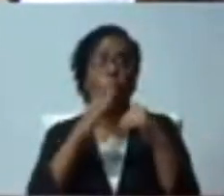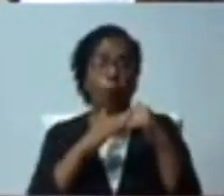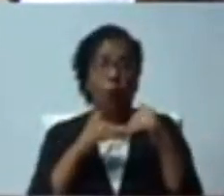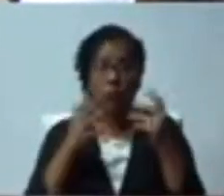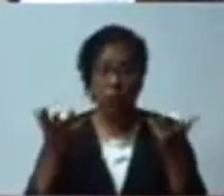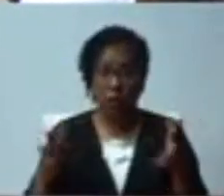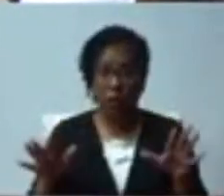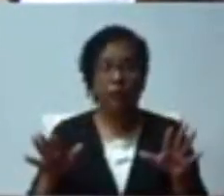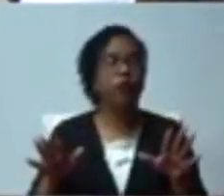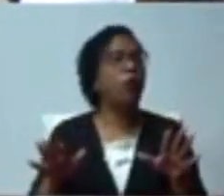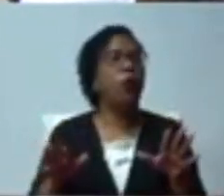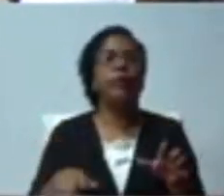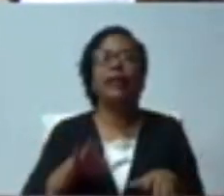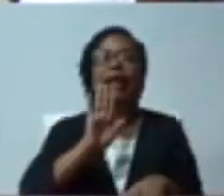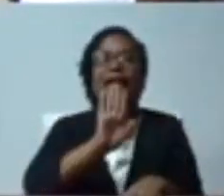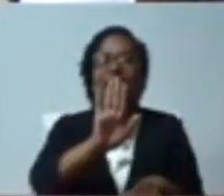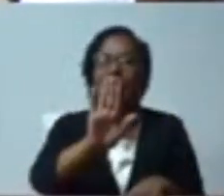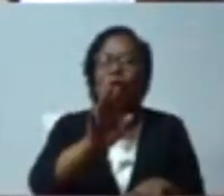este proyecto